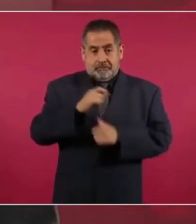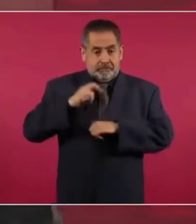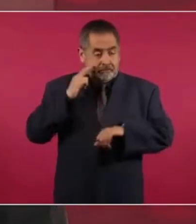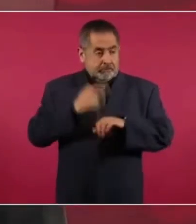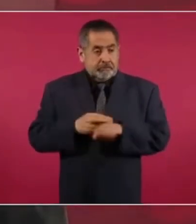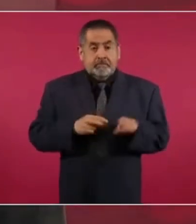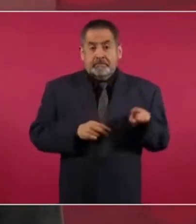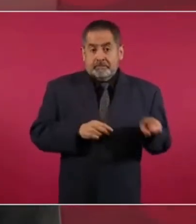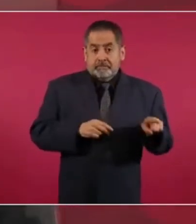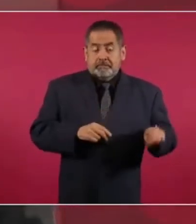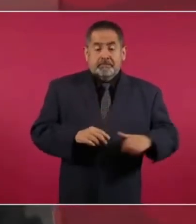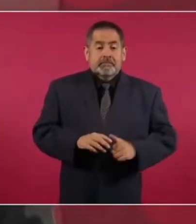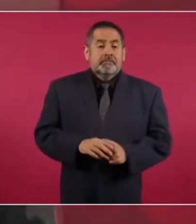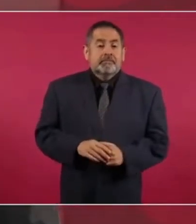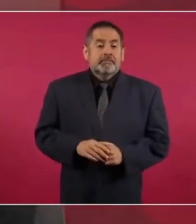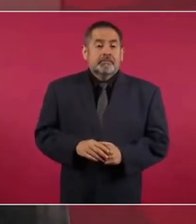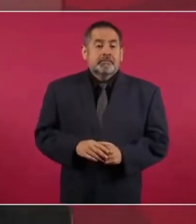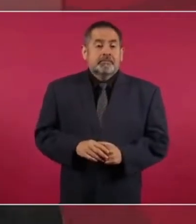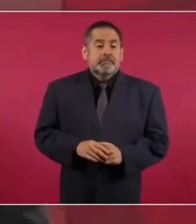tenían